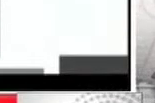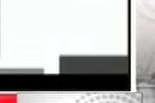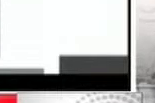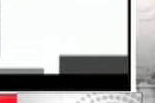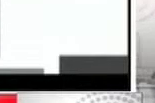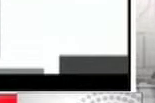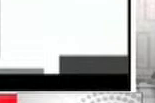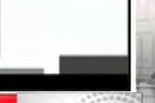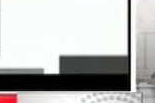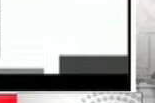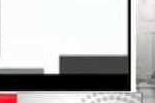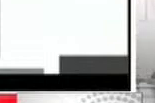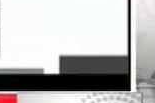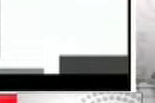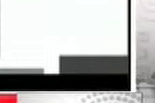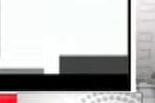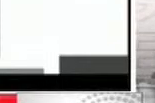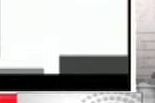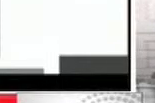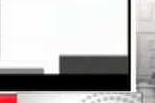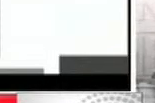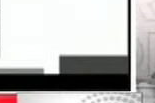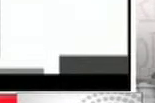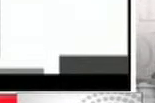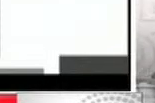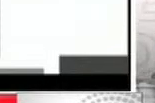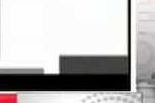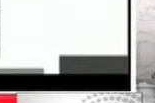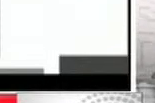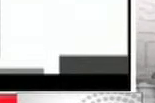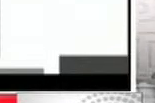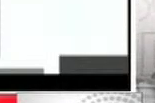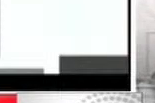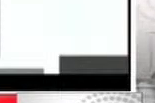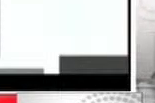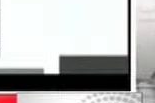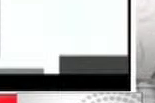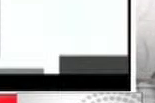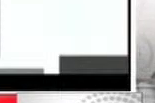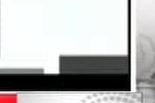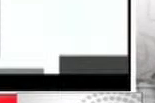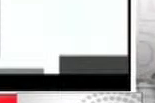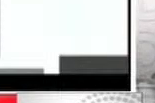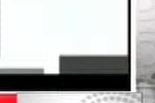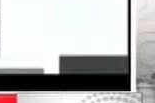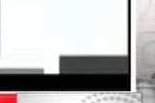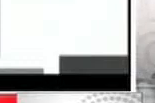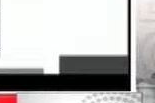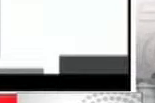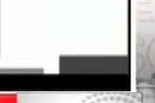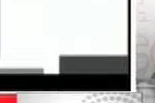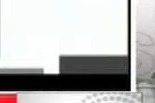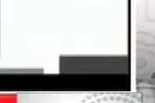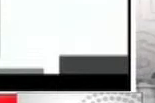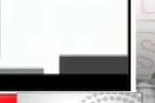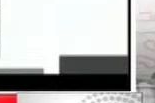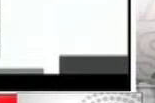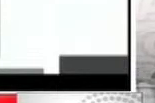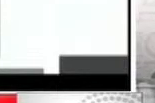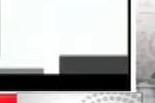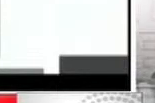incrementando el aseguramiento universal, ¿no? ¿No? Entonces, esta es la proyección que